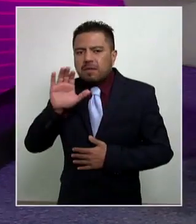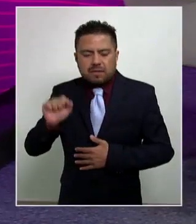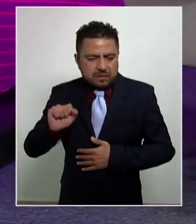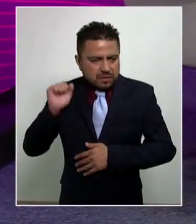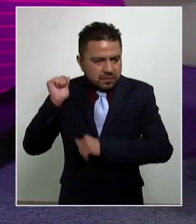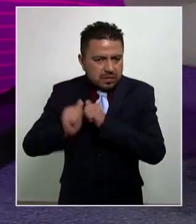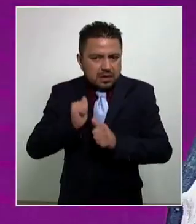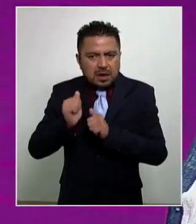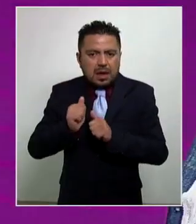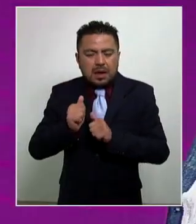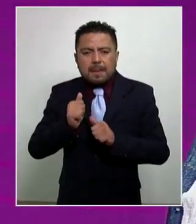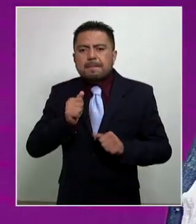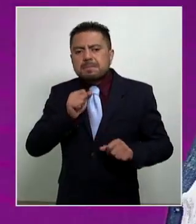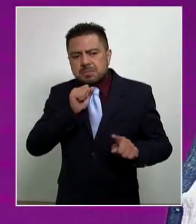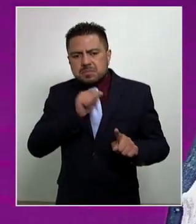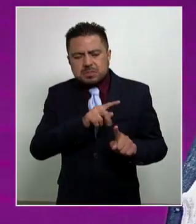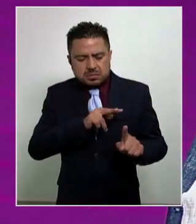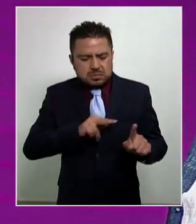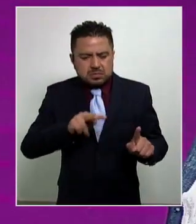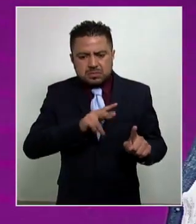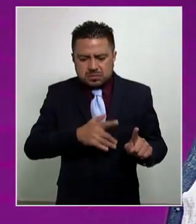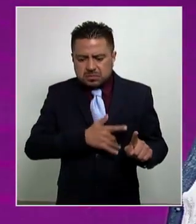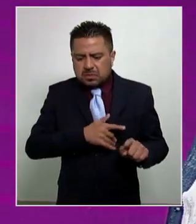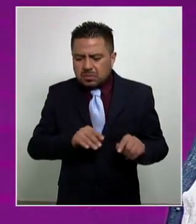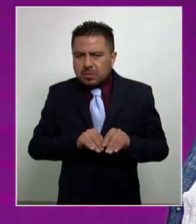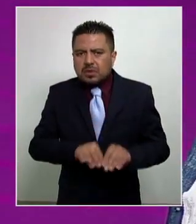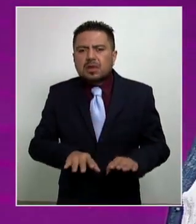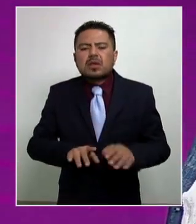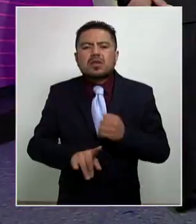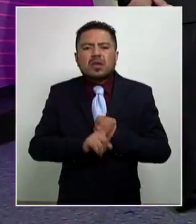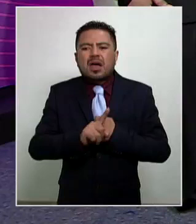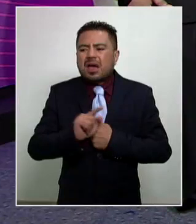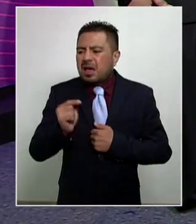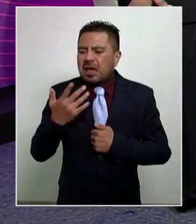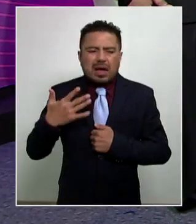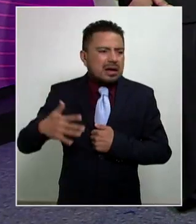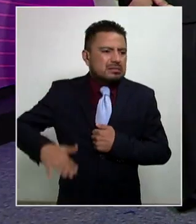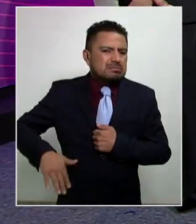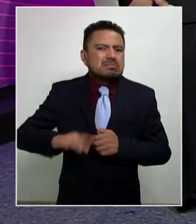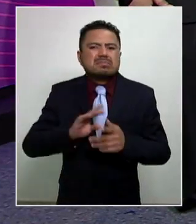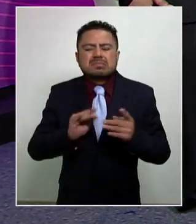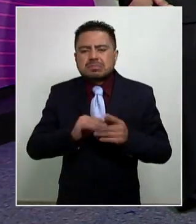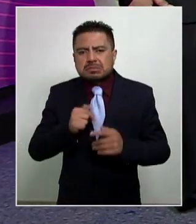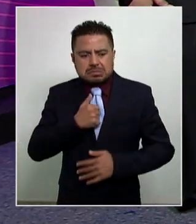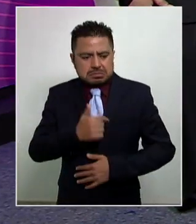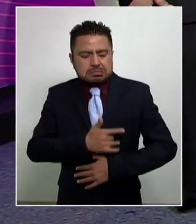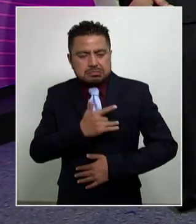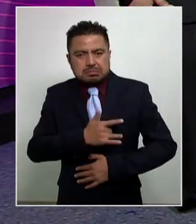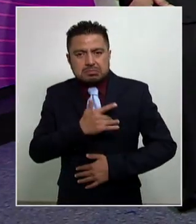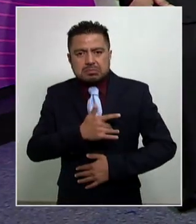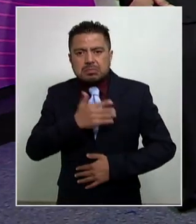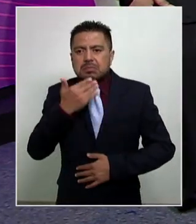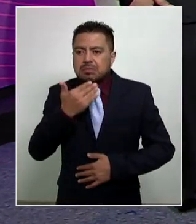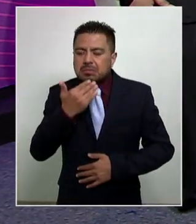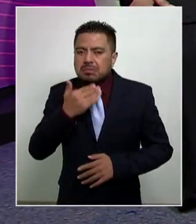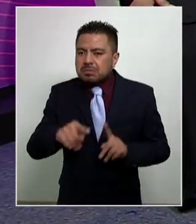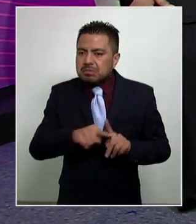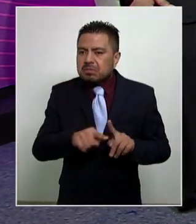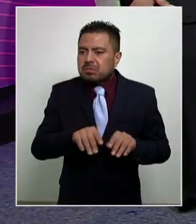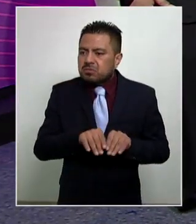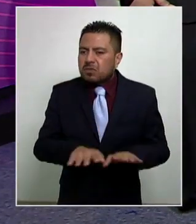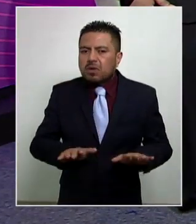México, y tratando de visibilizar este fenómeno. Tú decías hace un momento y me pareció muy motivante que